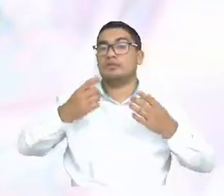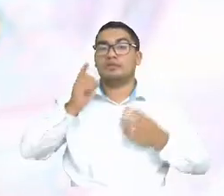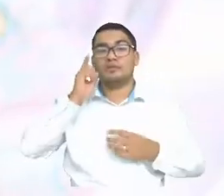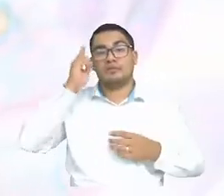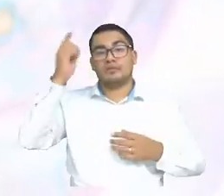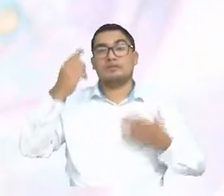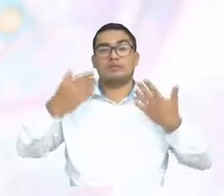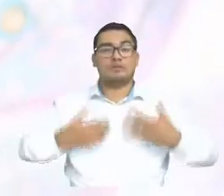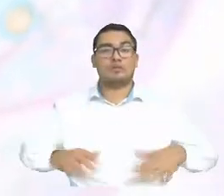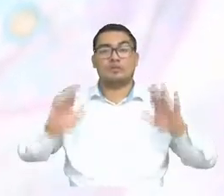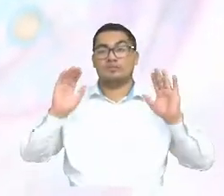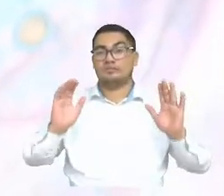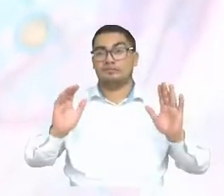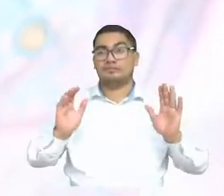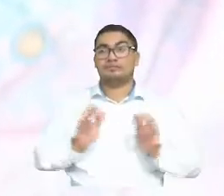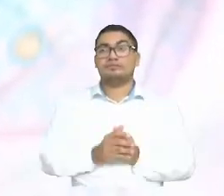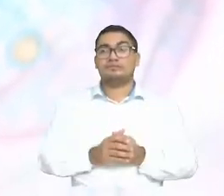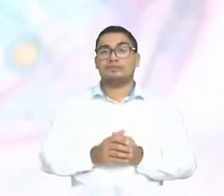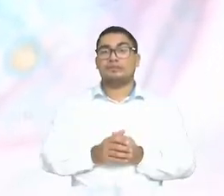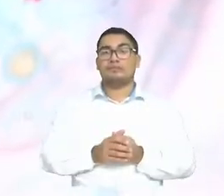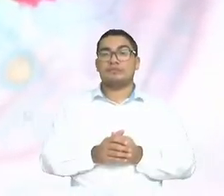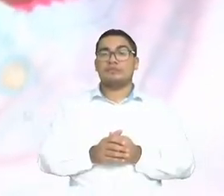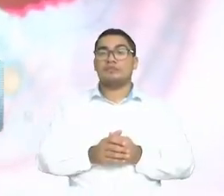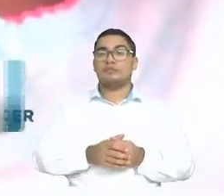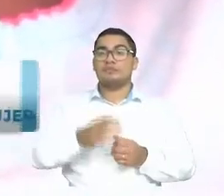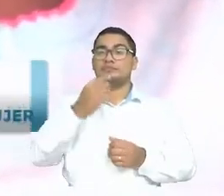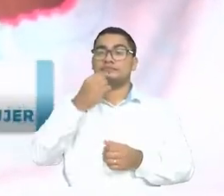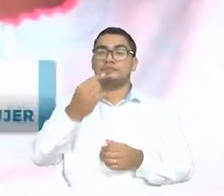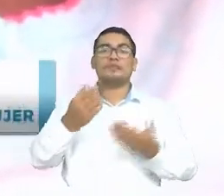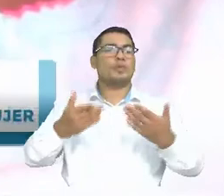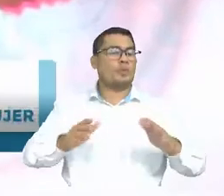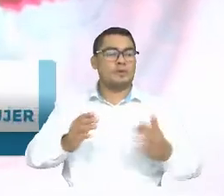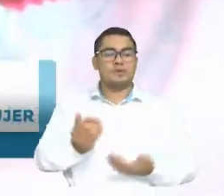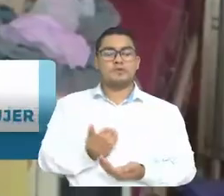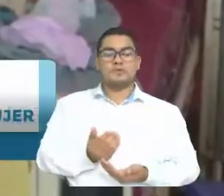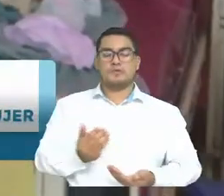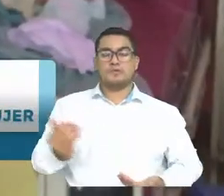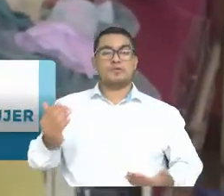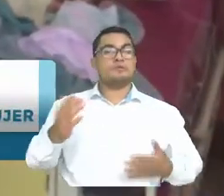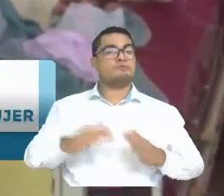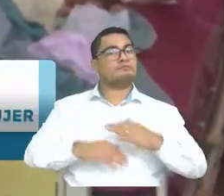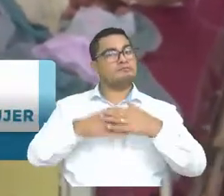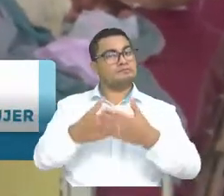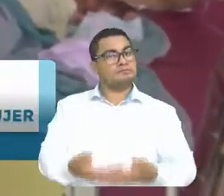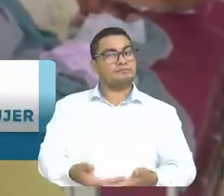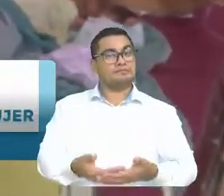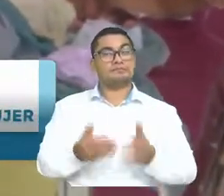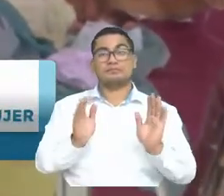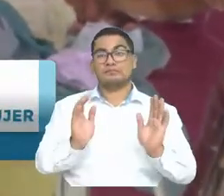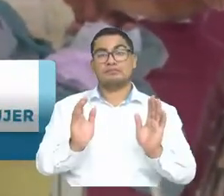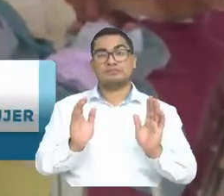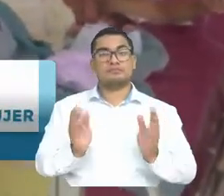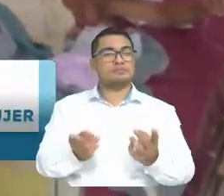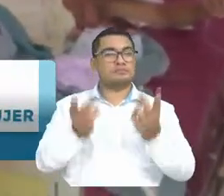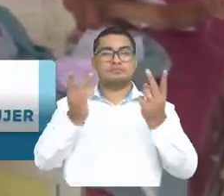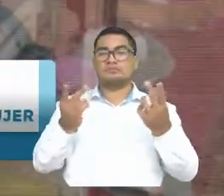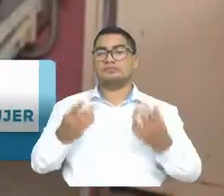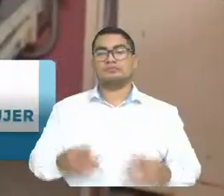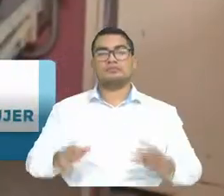normal, ¿verdad? Porque normal podemos decirlo cuando lo hace en el vientre materno, ¿verdad?, en su ciclo de vida